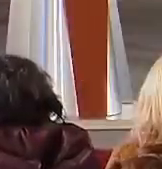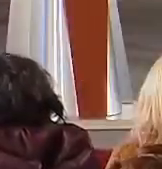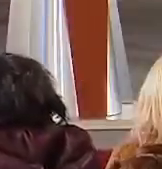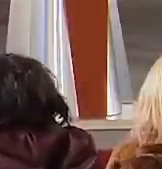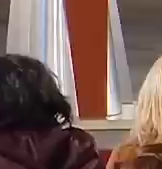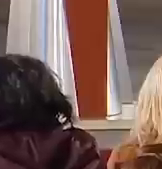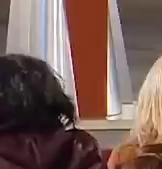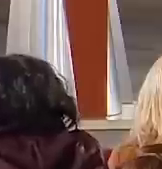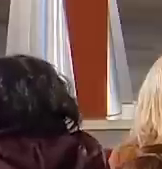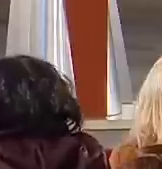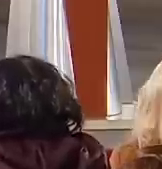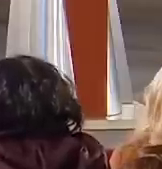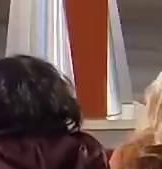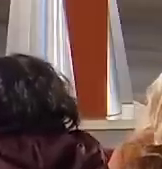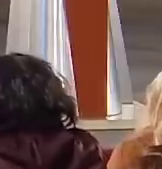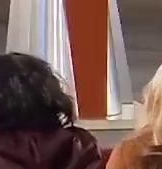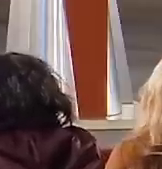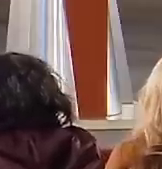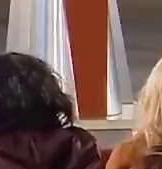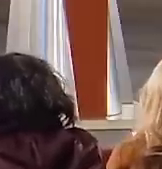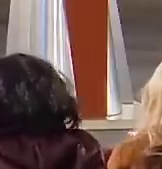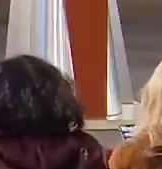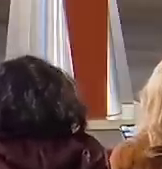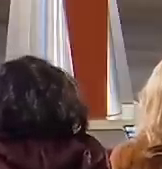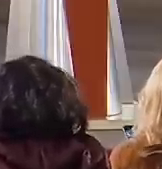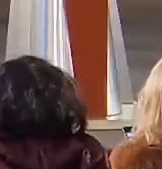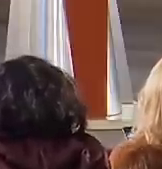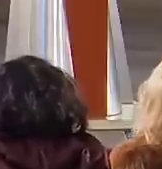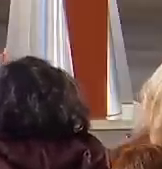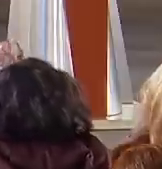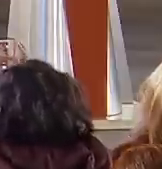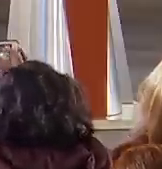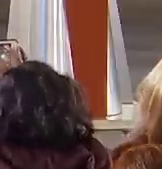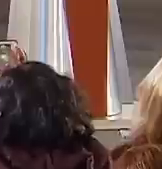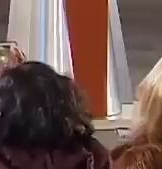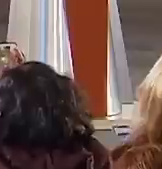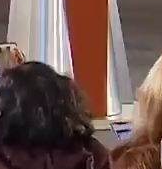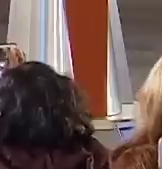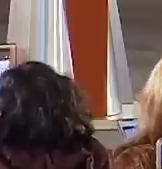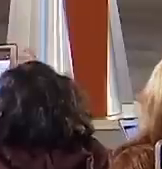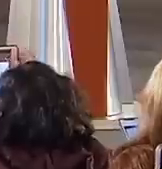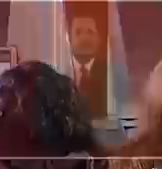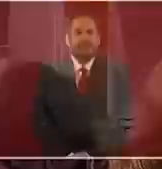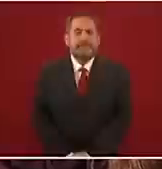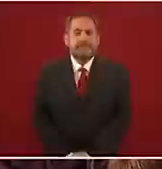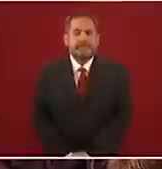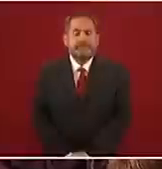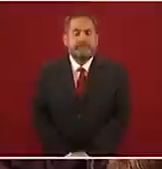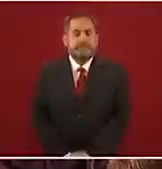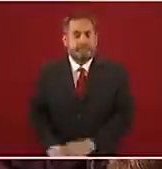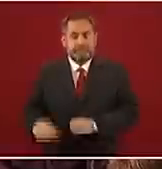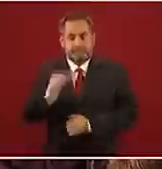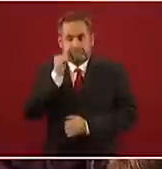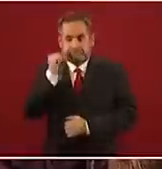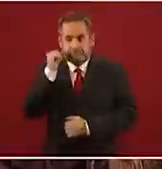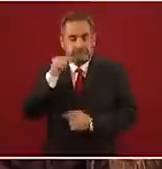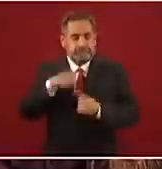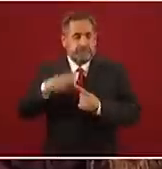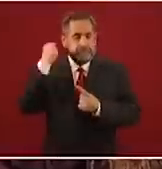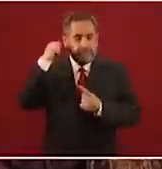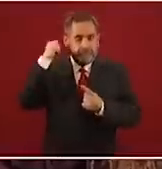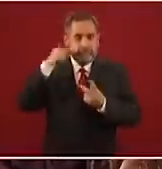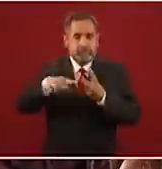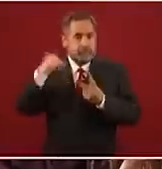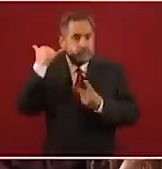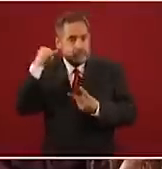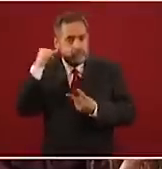comprometimos, hasta anoche, a las 12 de la noche, todas estas entidades: Tabasco, Yucatán, Ciudad de